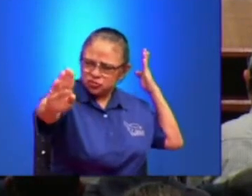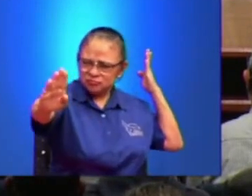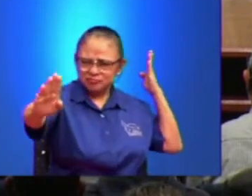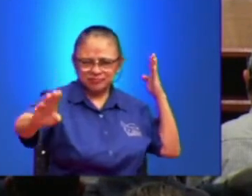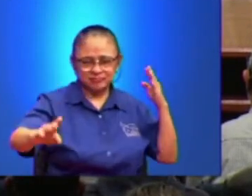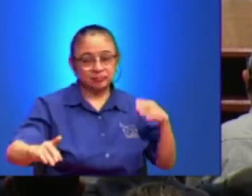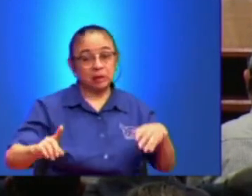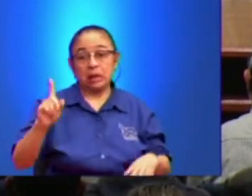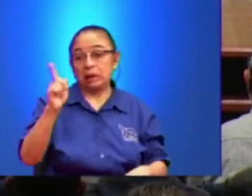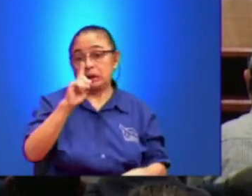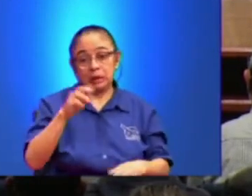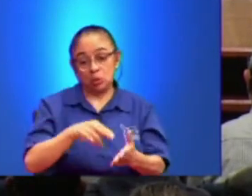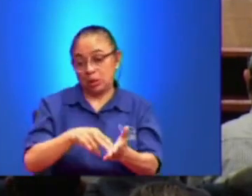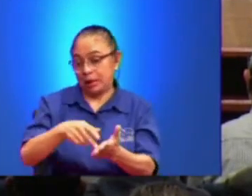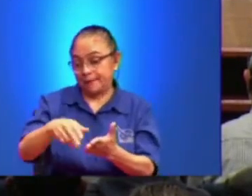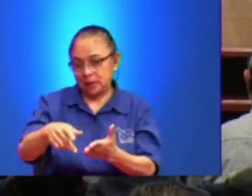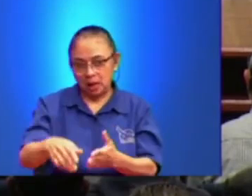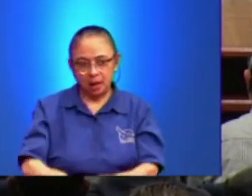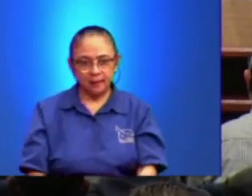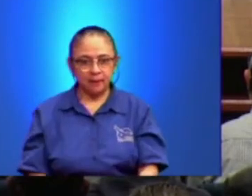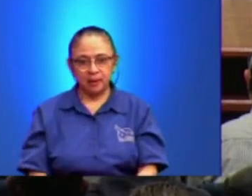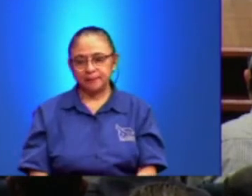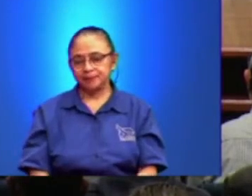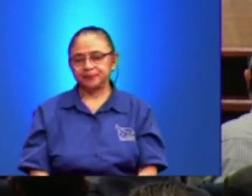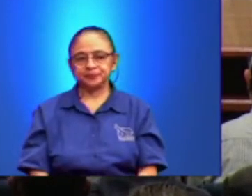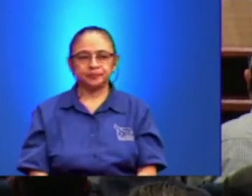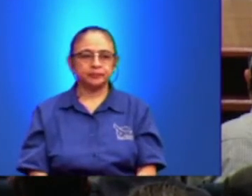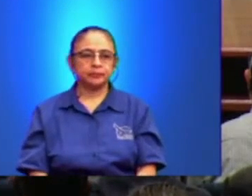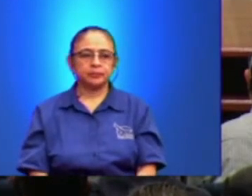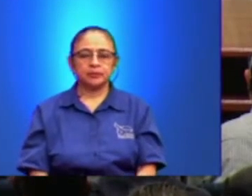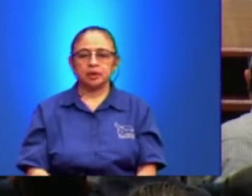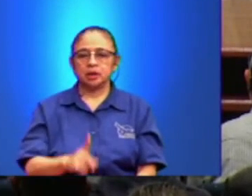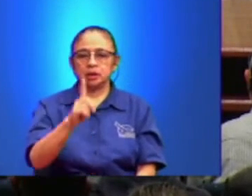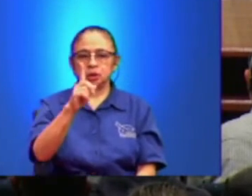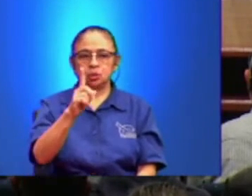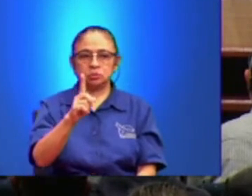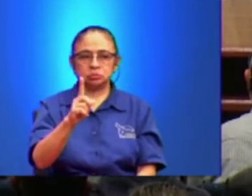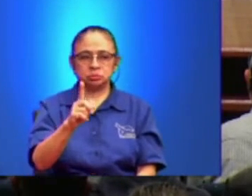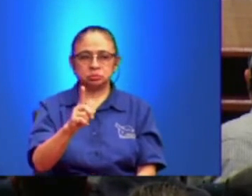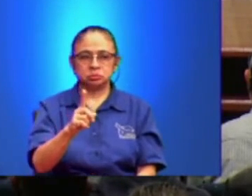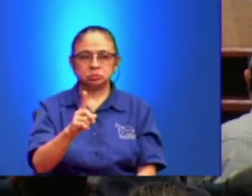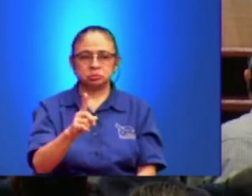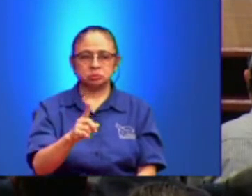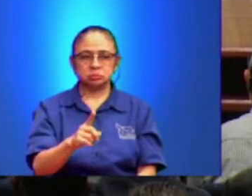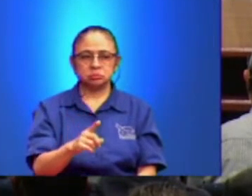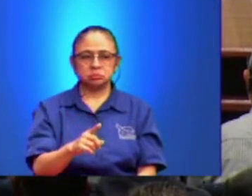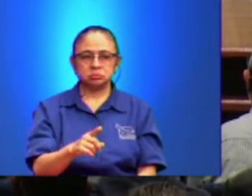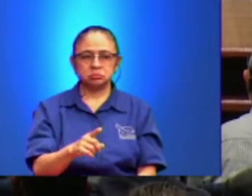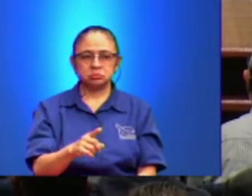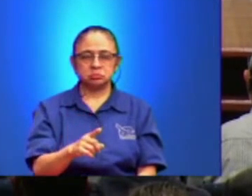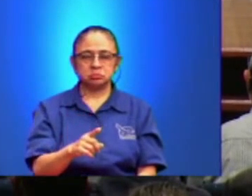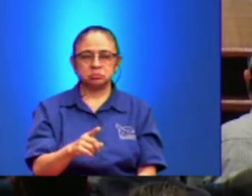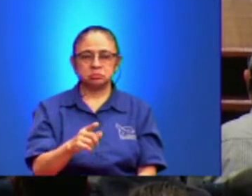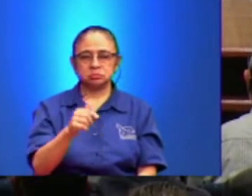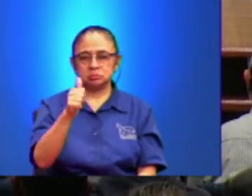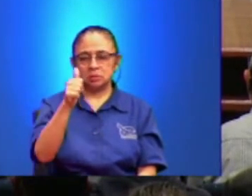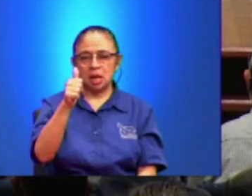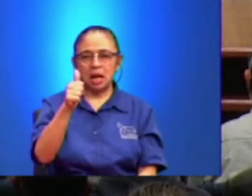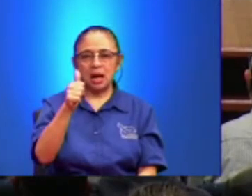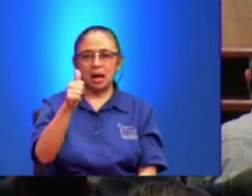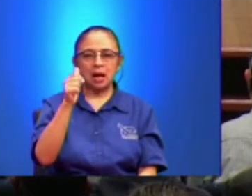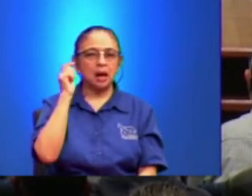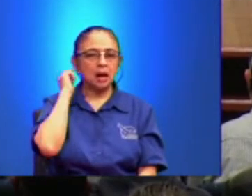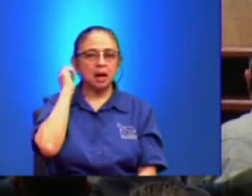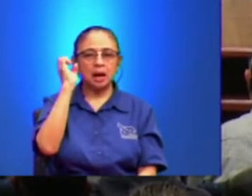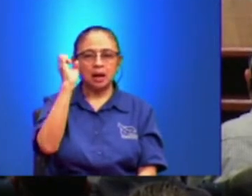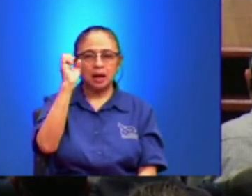que no se movía y está dura la entrada y un agente de vibración beso hace tal cosa que es